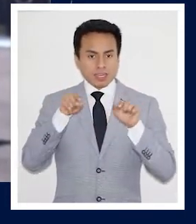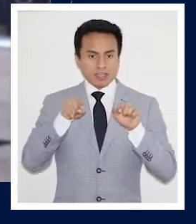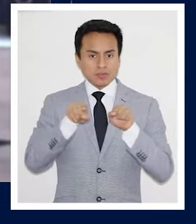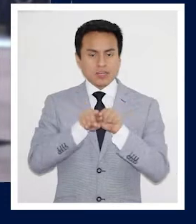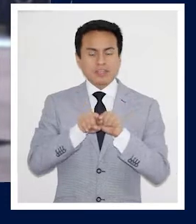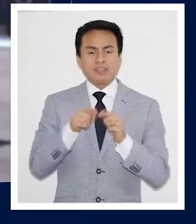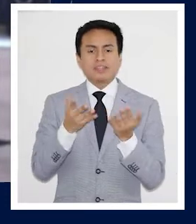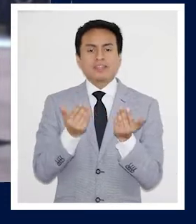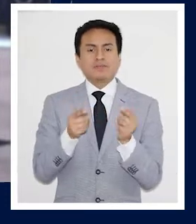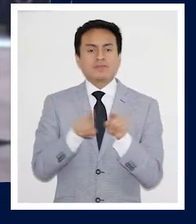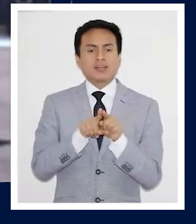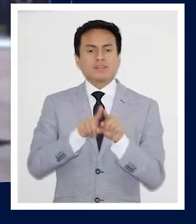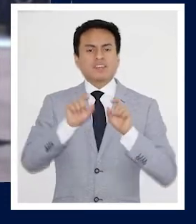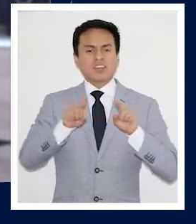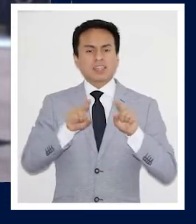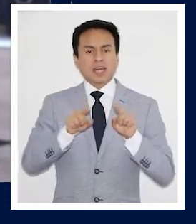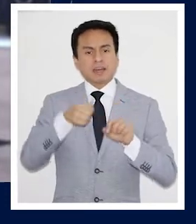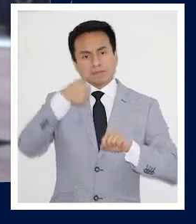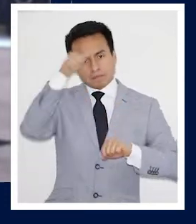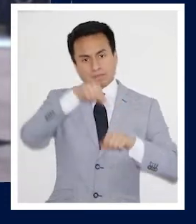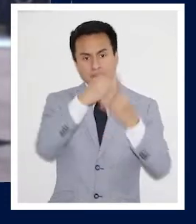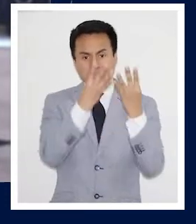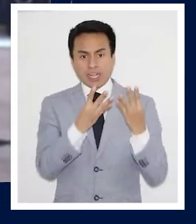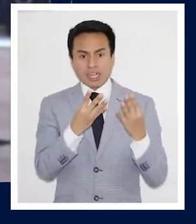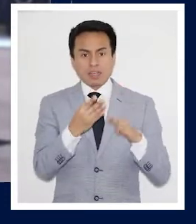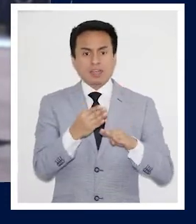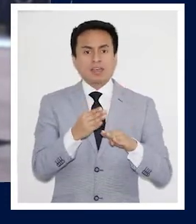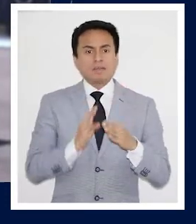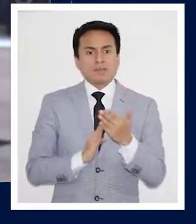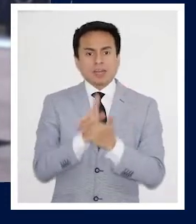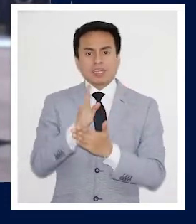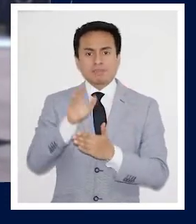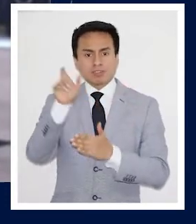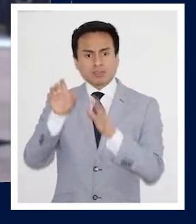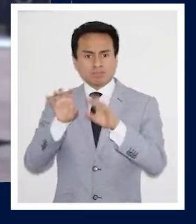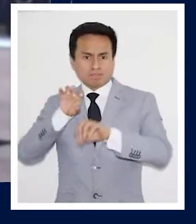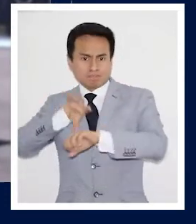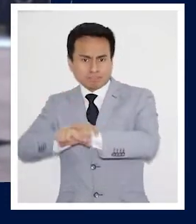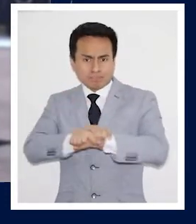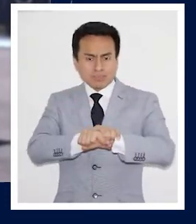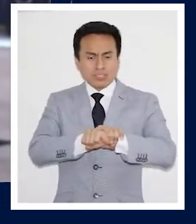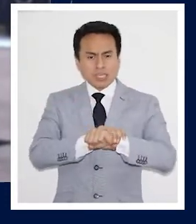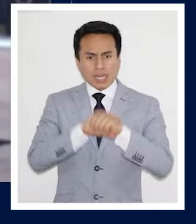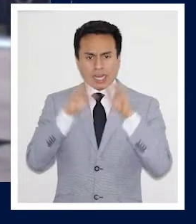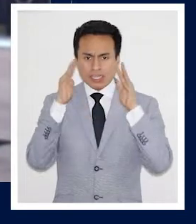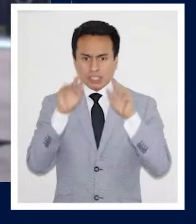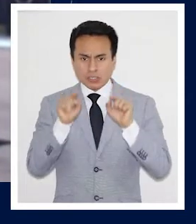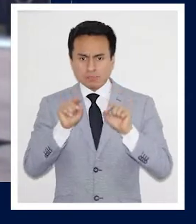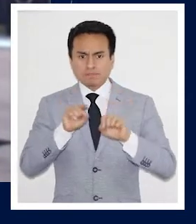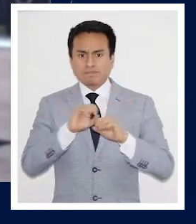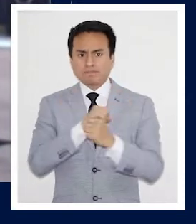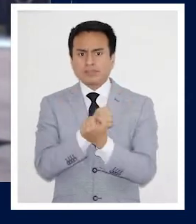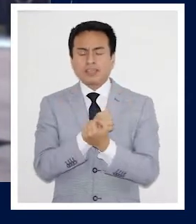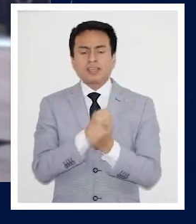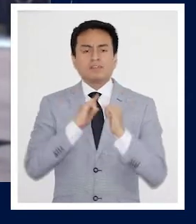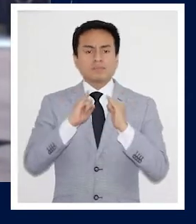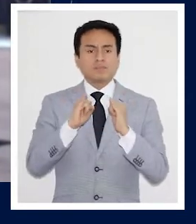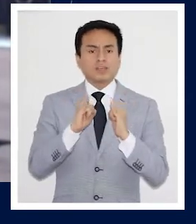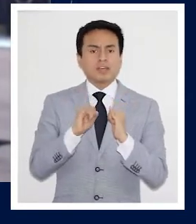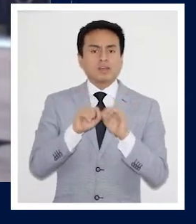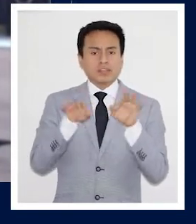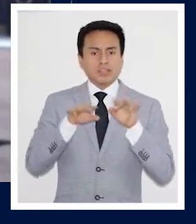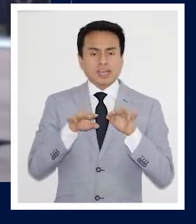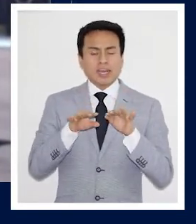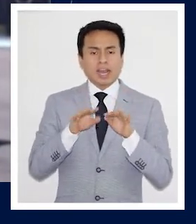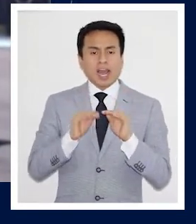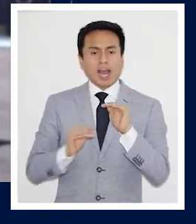la importancia de contar con una defensa penal en las primeras horas de la detención. El informe de la misión a